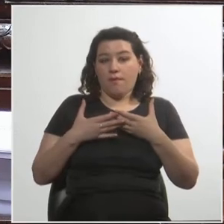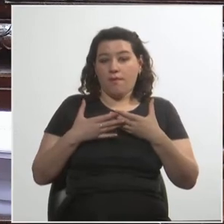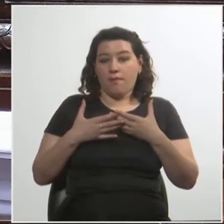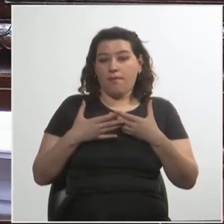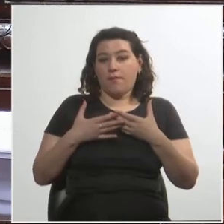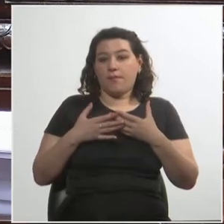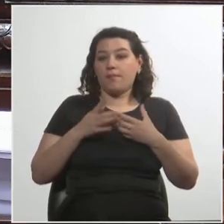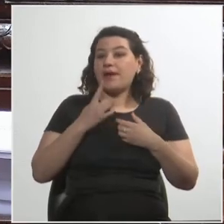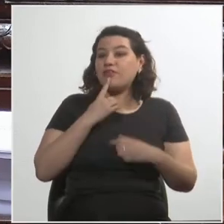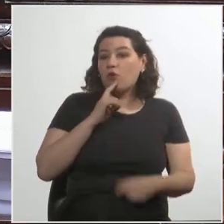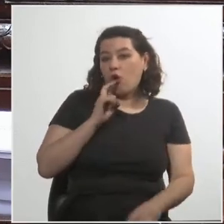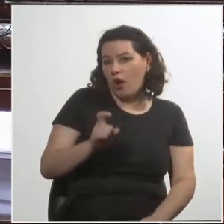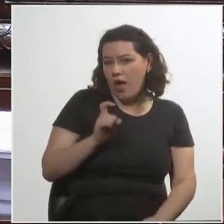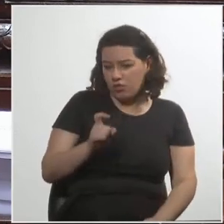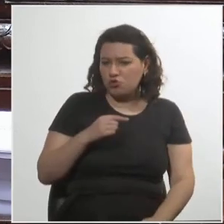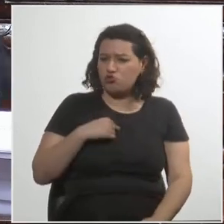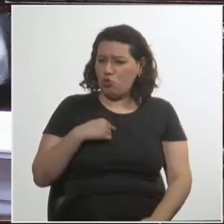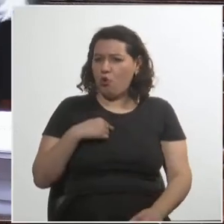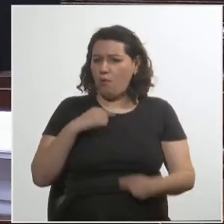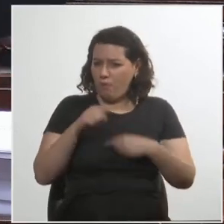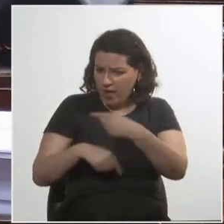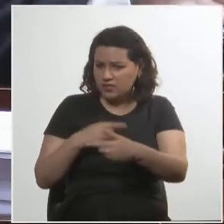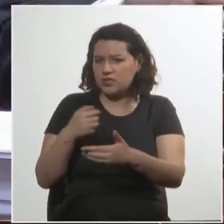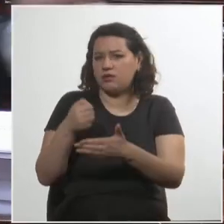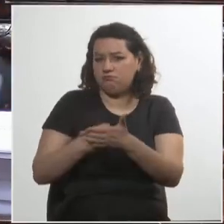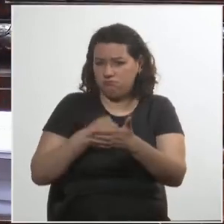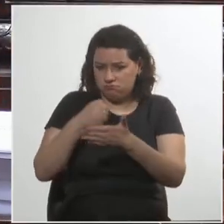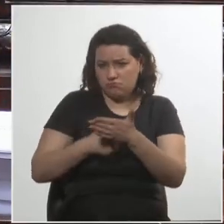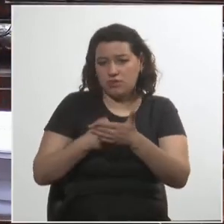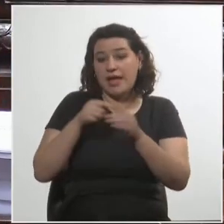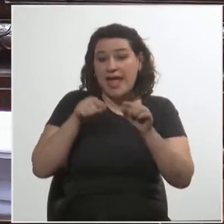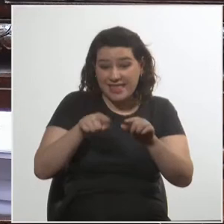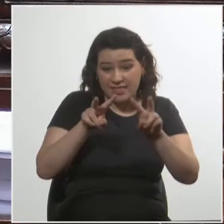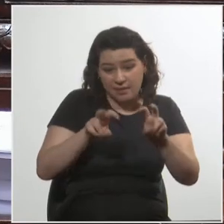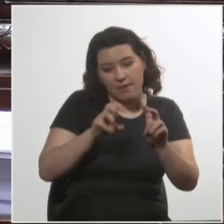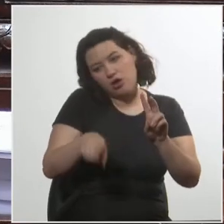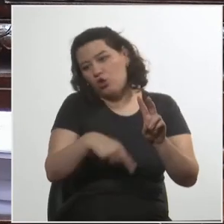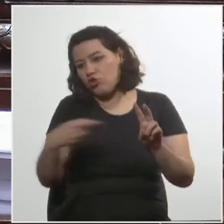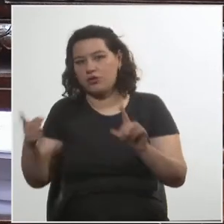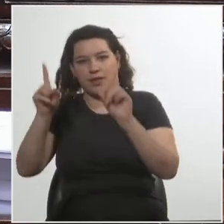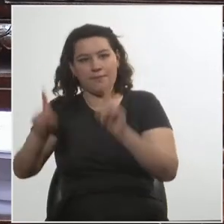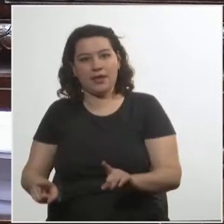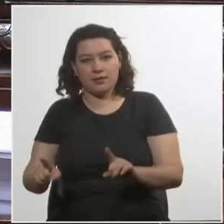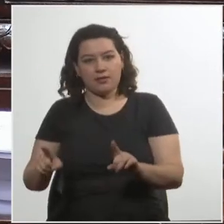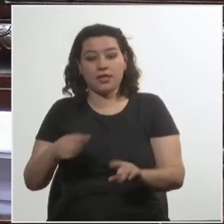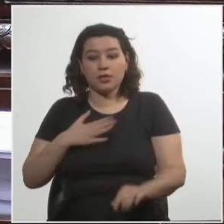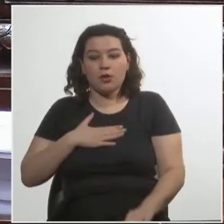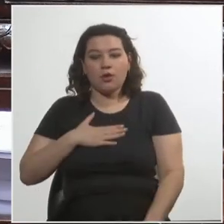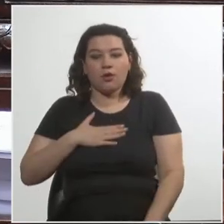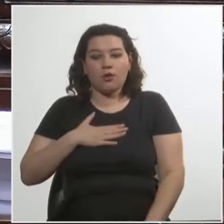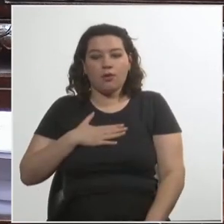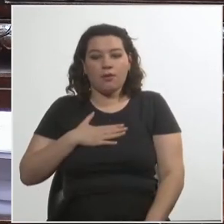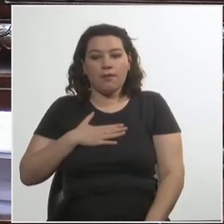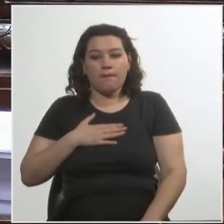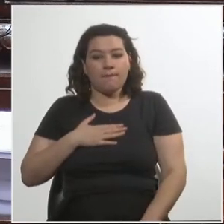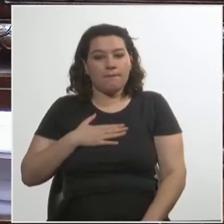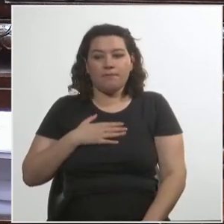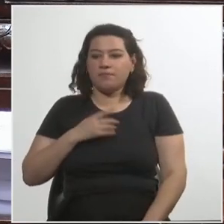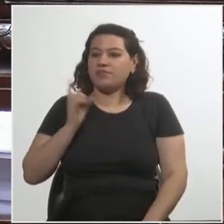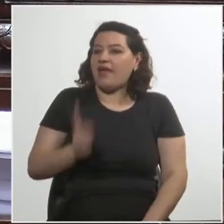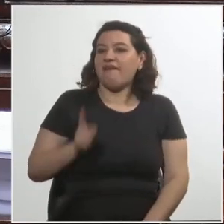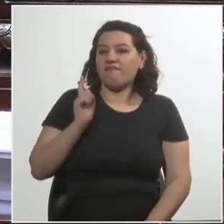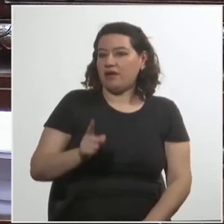a a continuar tratando Estos y otros asuntos porque creo que es el el deber El Deber nacional